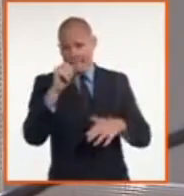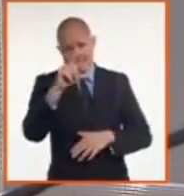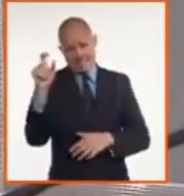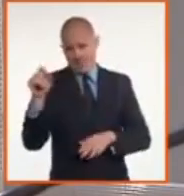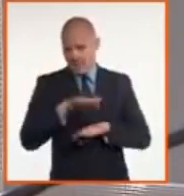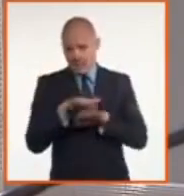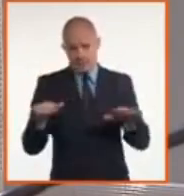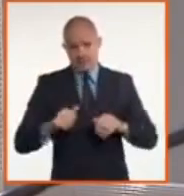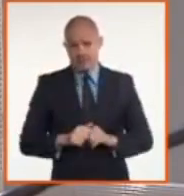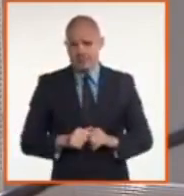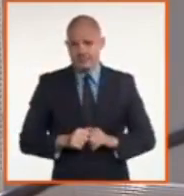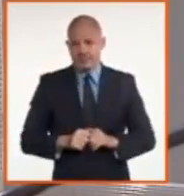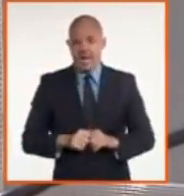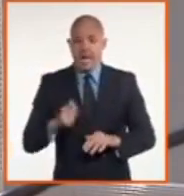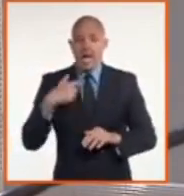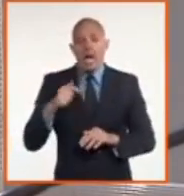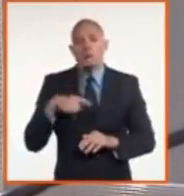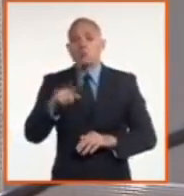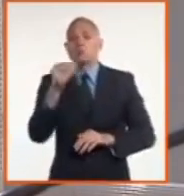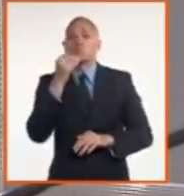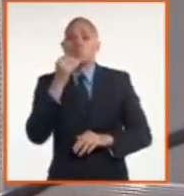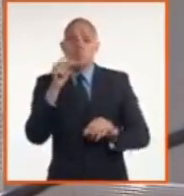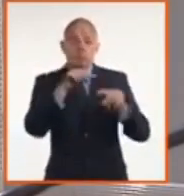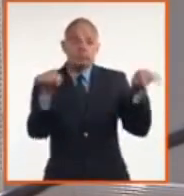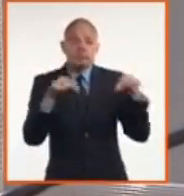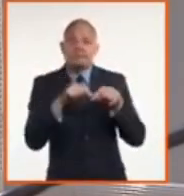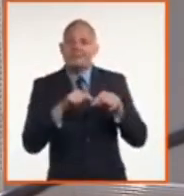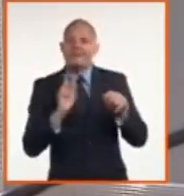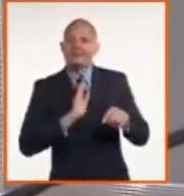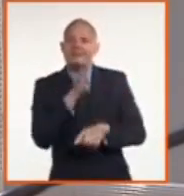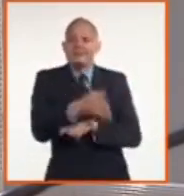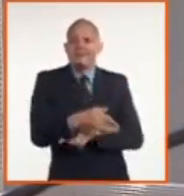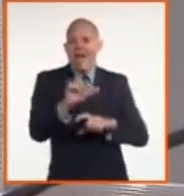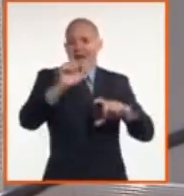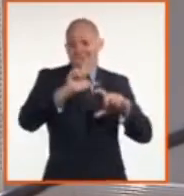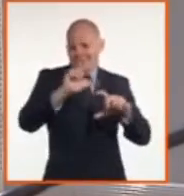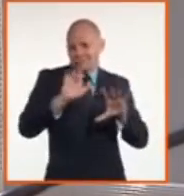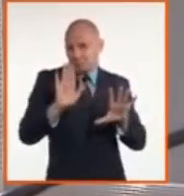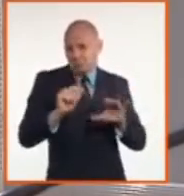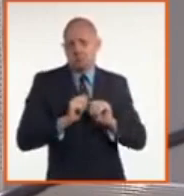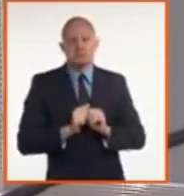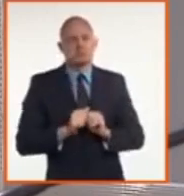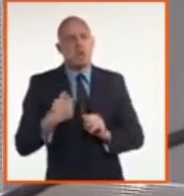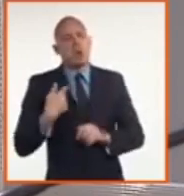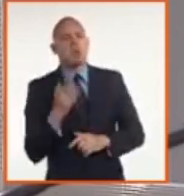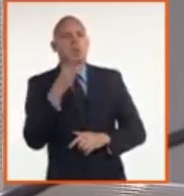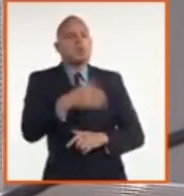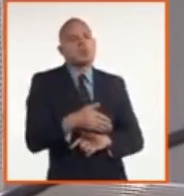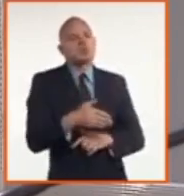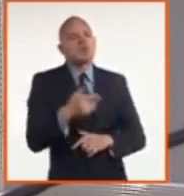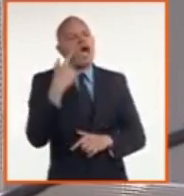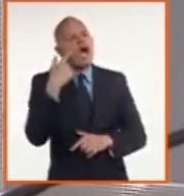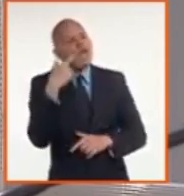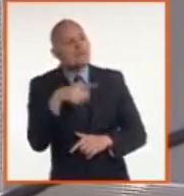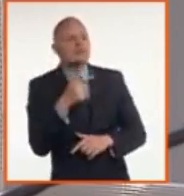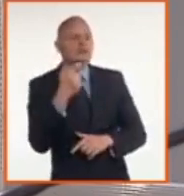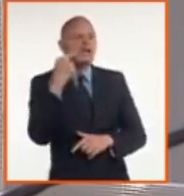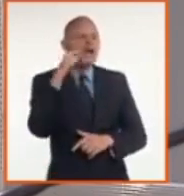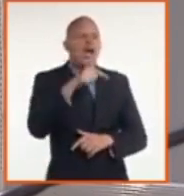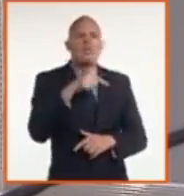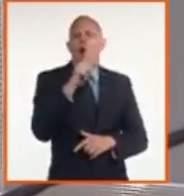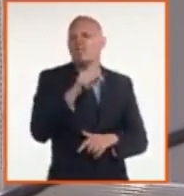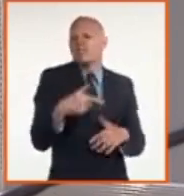vender la moneda que tenga en ese momento en la caja